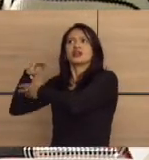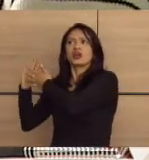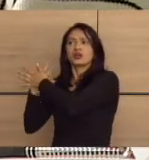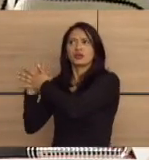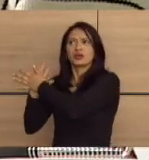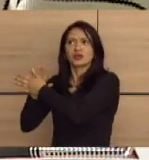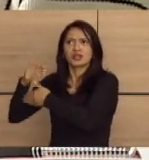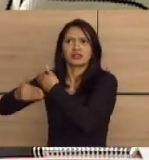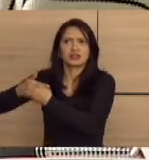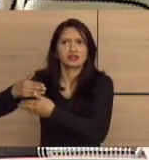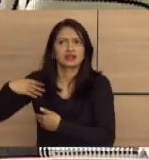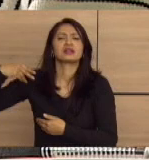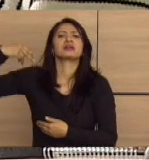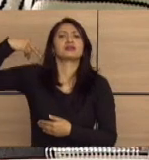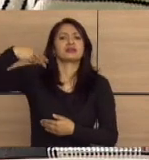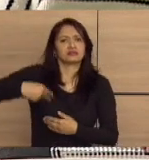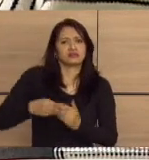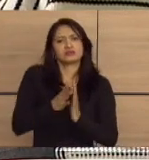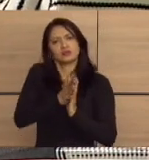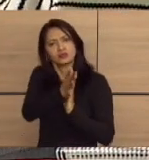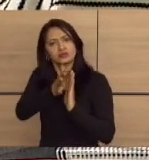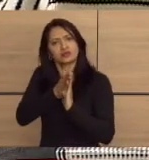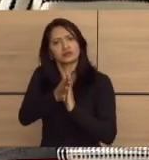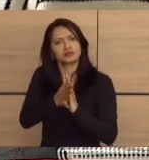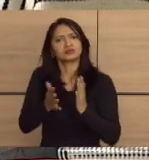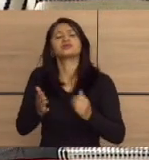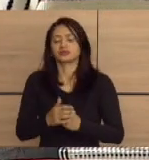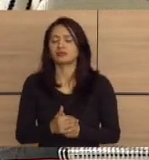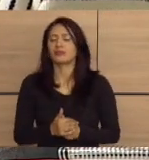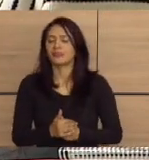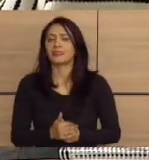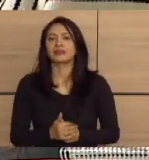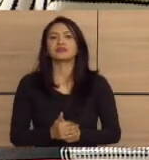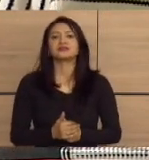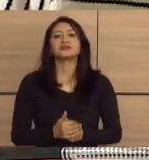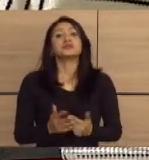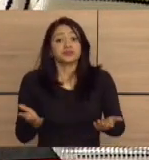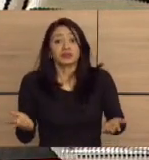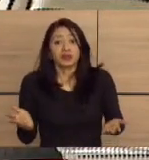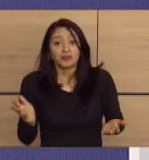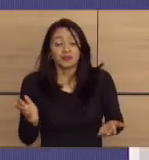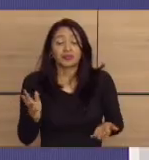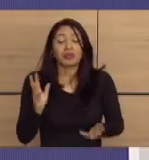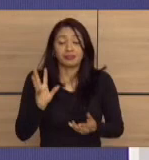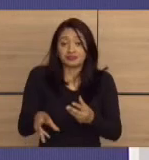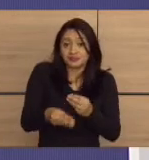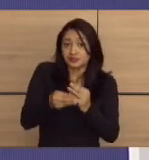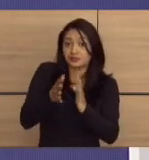en la historia, en la historia de los niños y las niñas, otro tipo de ciudadanía. E incluso